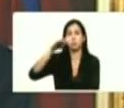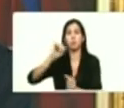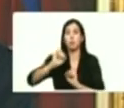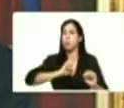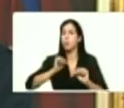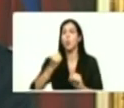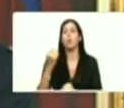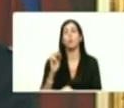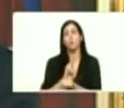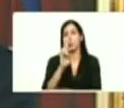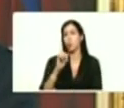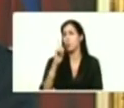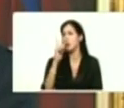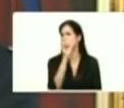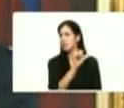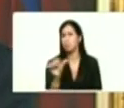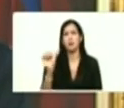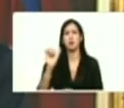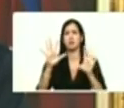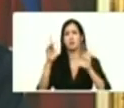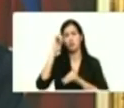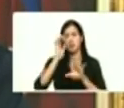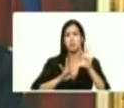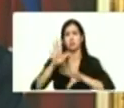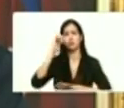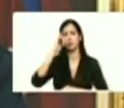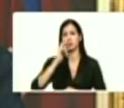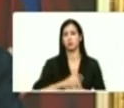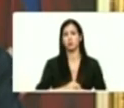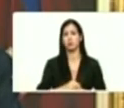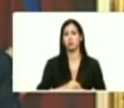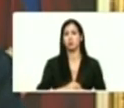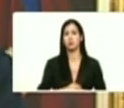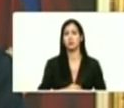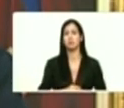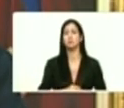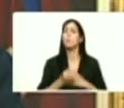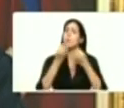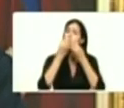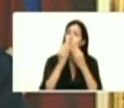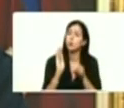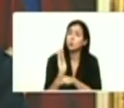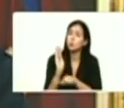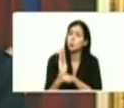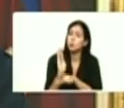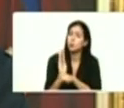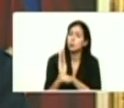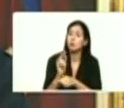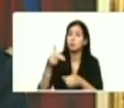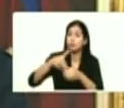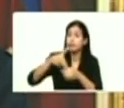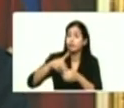15 días 10 días lo que más o menos nos tiene que llevar esto también a un consumo eficiente a un ahorro